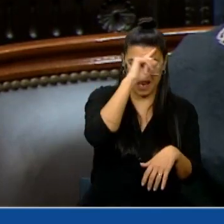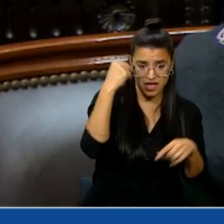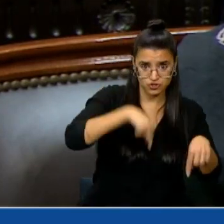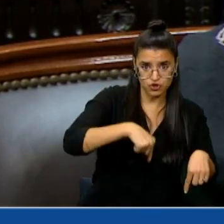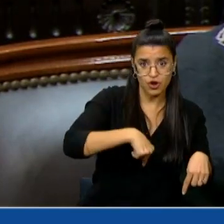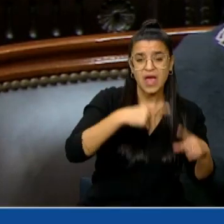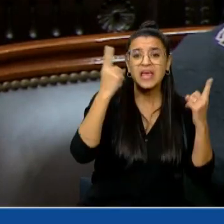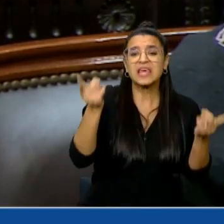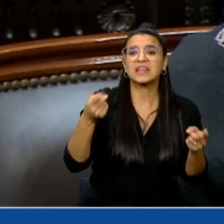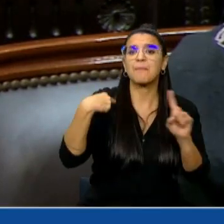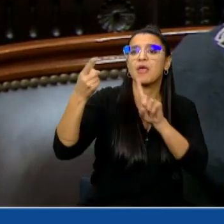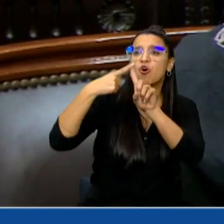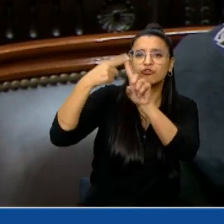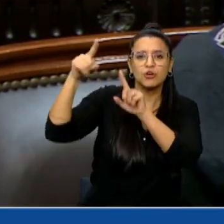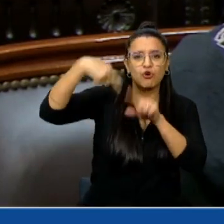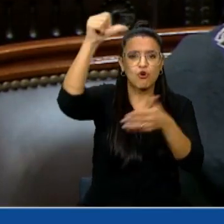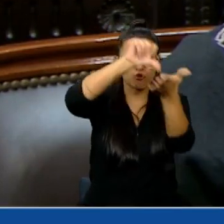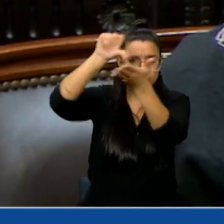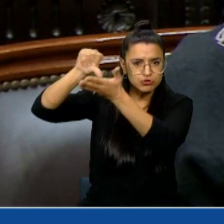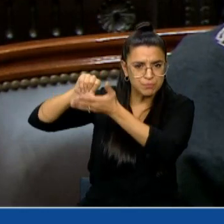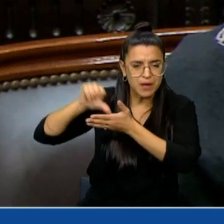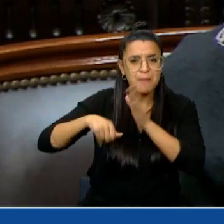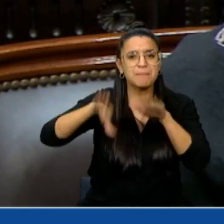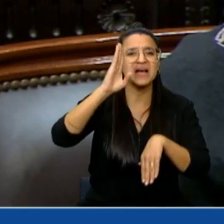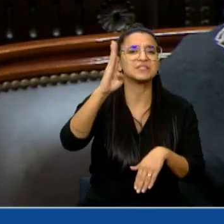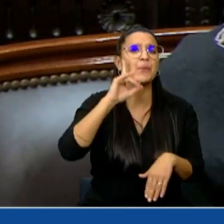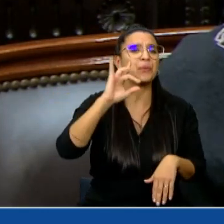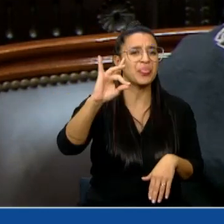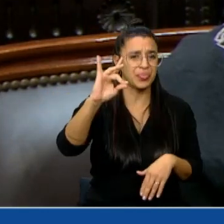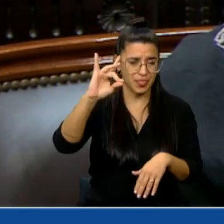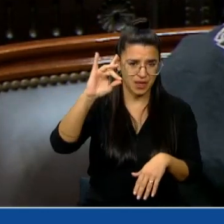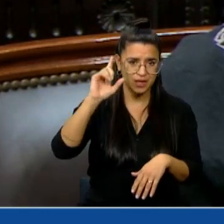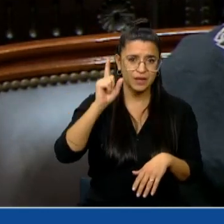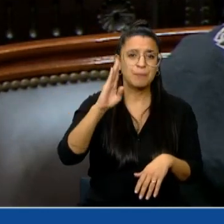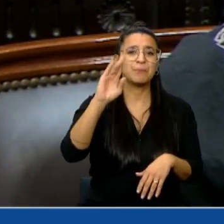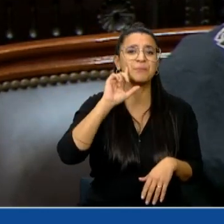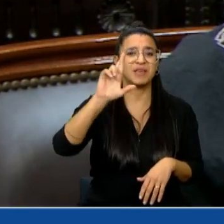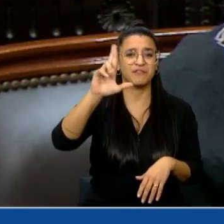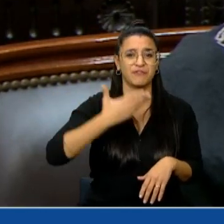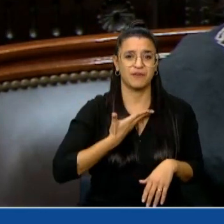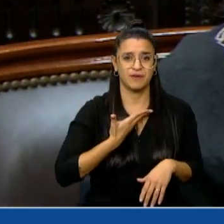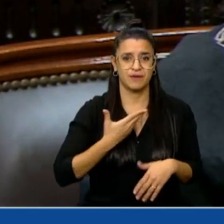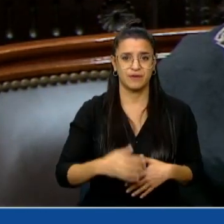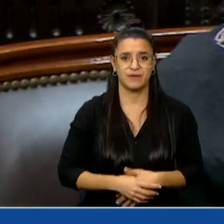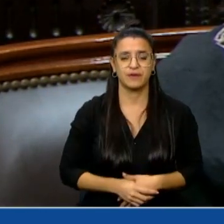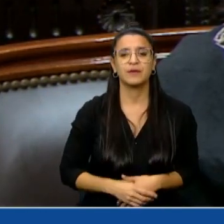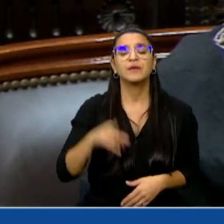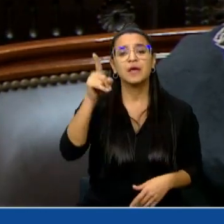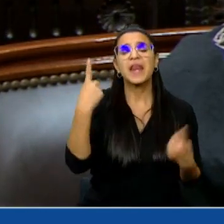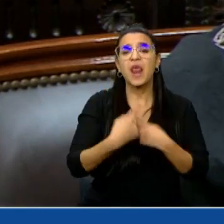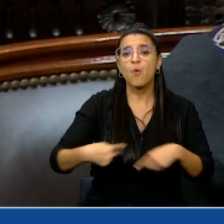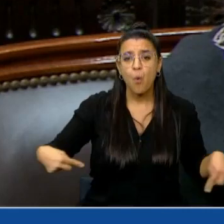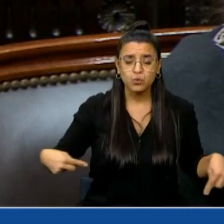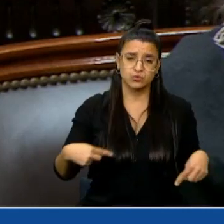y multilateral, principalmente del BID y del BIRF. Los